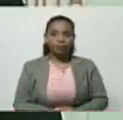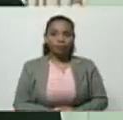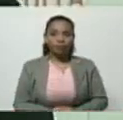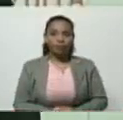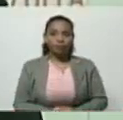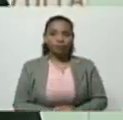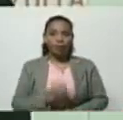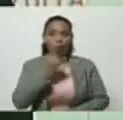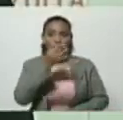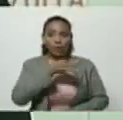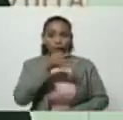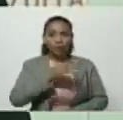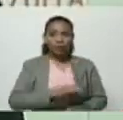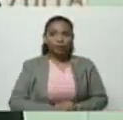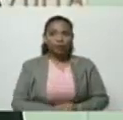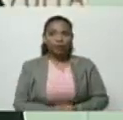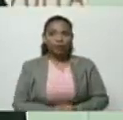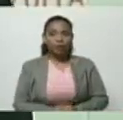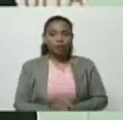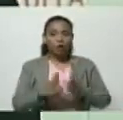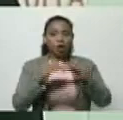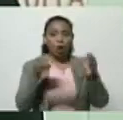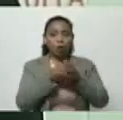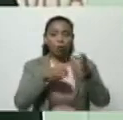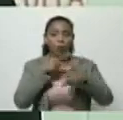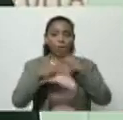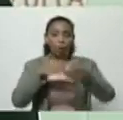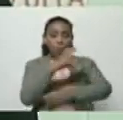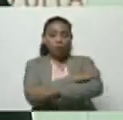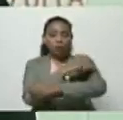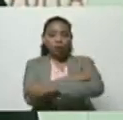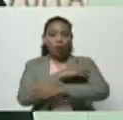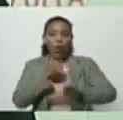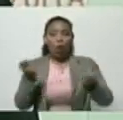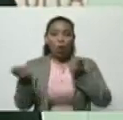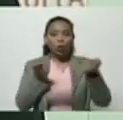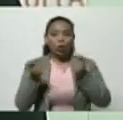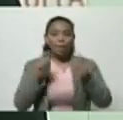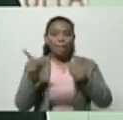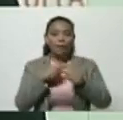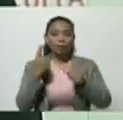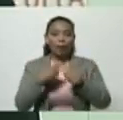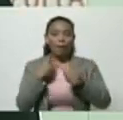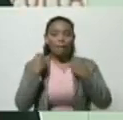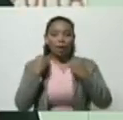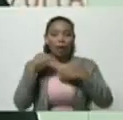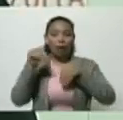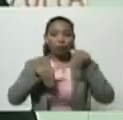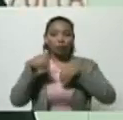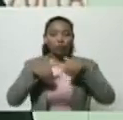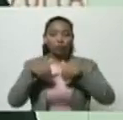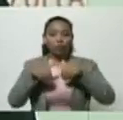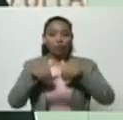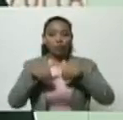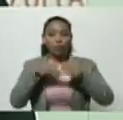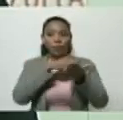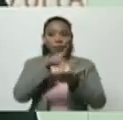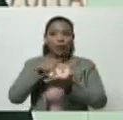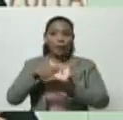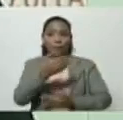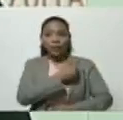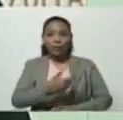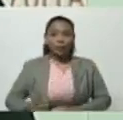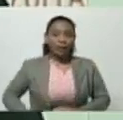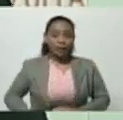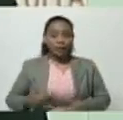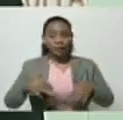Buenas tardes. Todos los partidos de oposición están manejando primarias para elegir a sus precandidatos presidenciales.